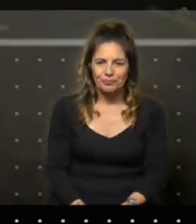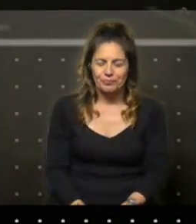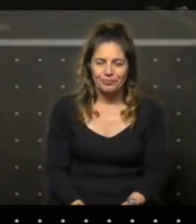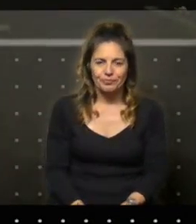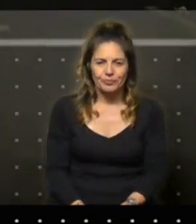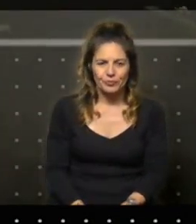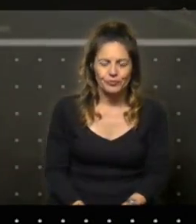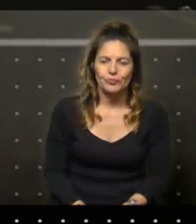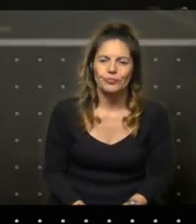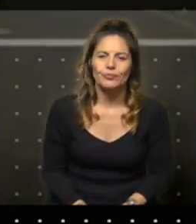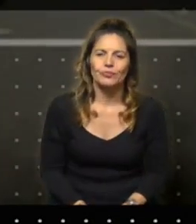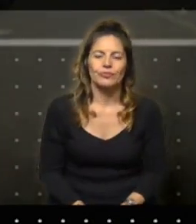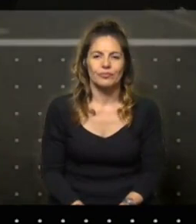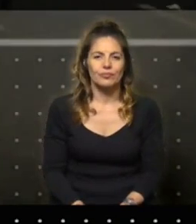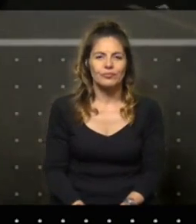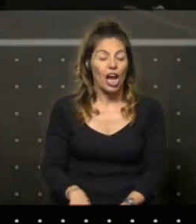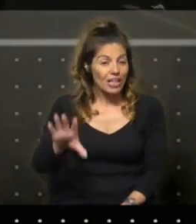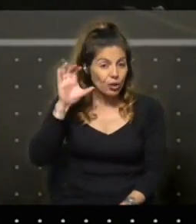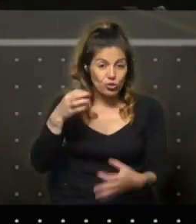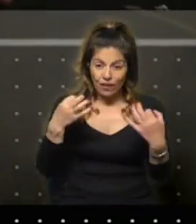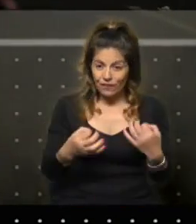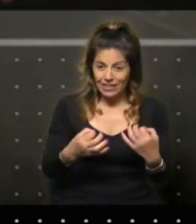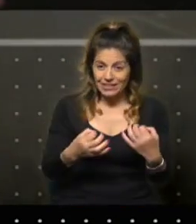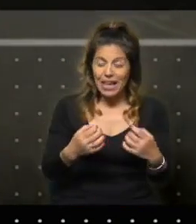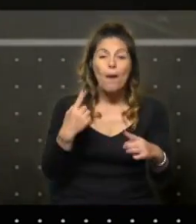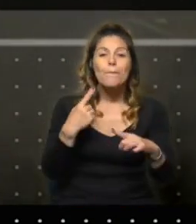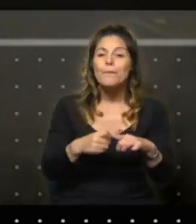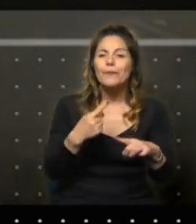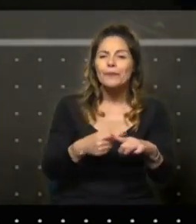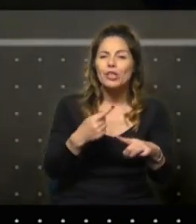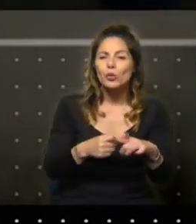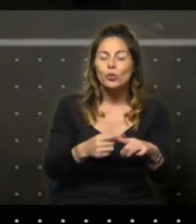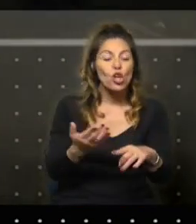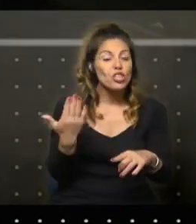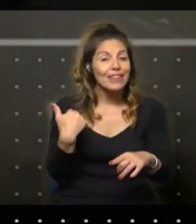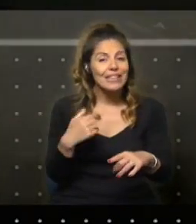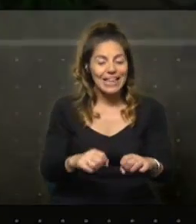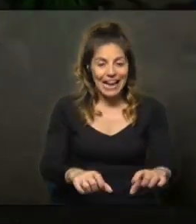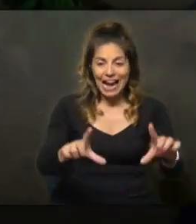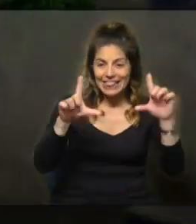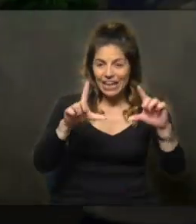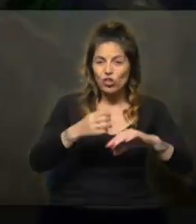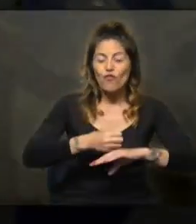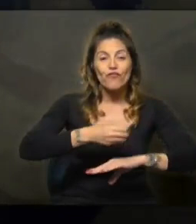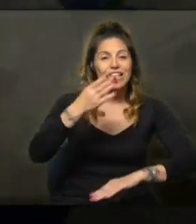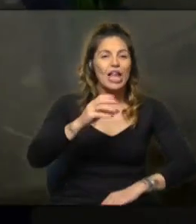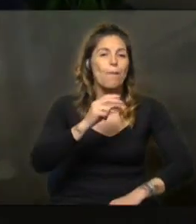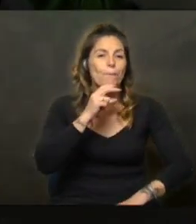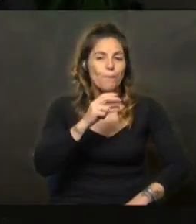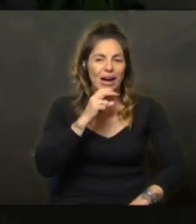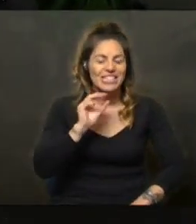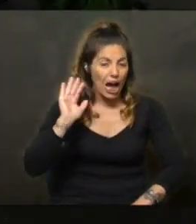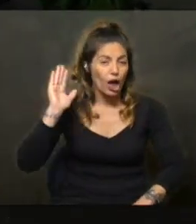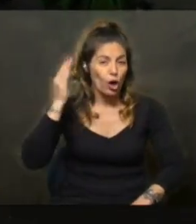escuchamos F nos escuchas bien bien hace minutos Entonces el candidato oficialista Sergio maa